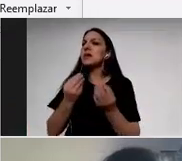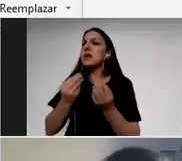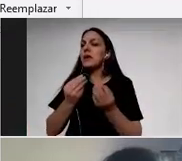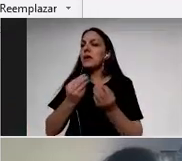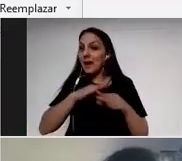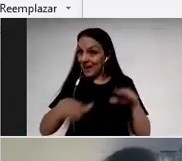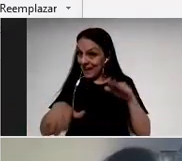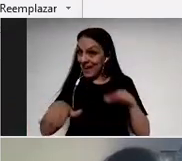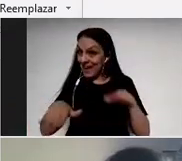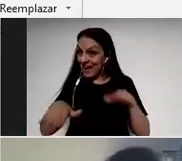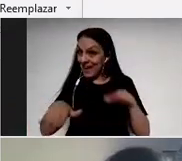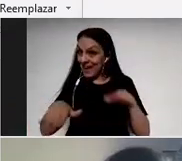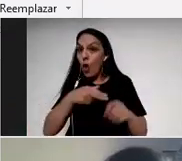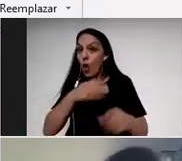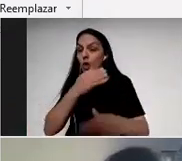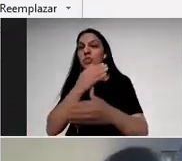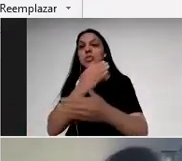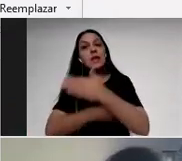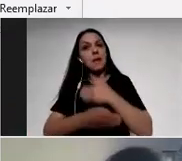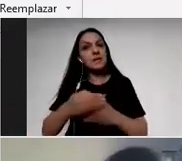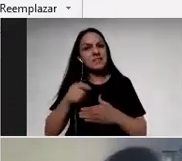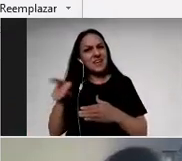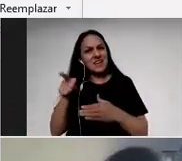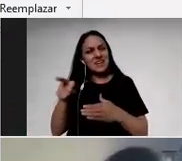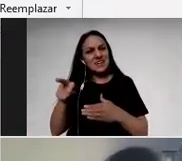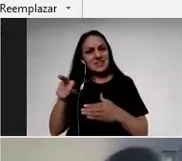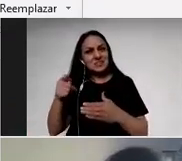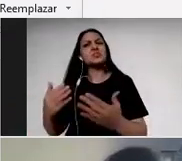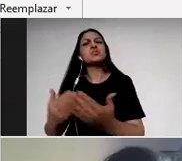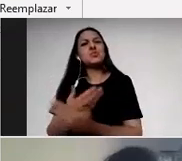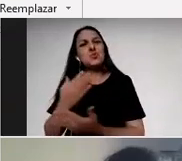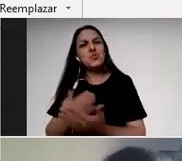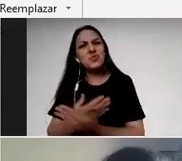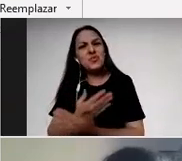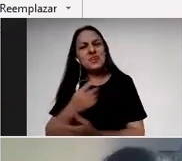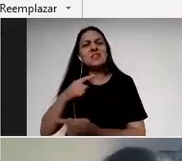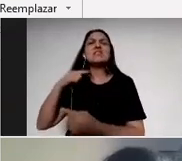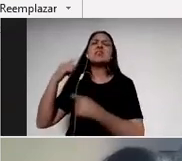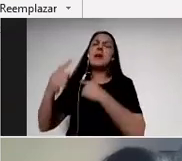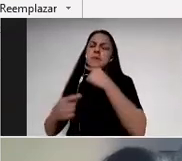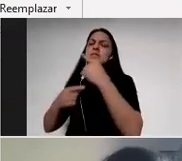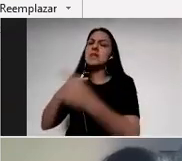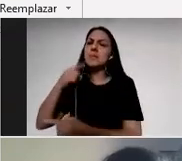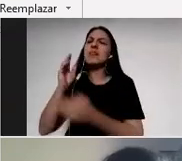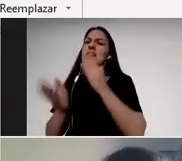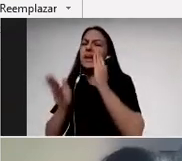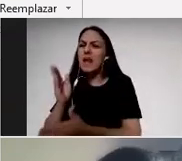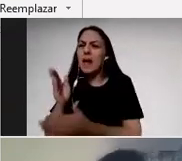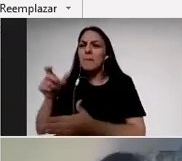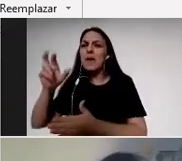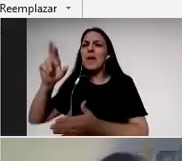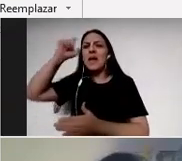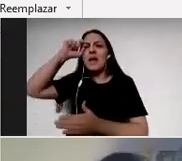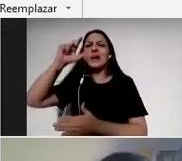están sometidos diariamente y permanentemente a terapias, a rehabilitación, y nos olvidamos un poco de que son